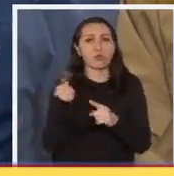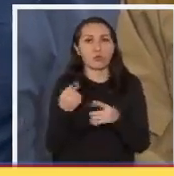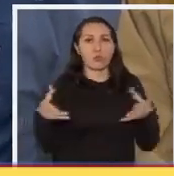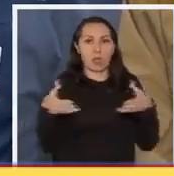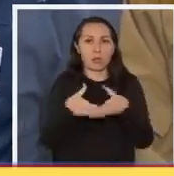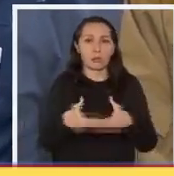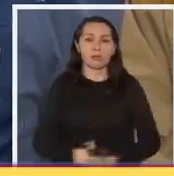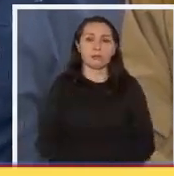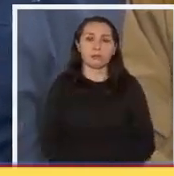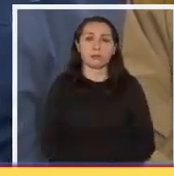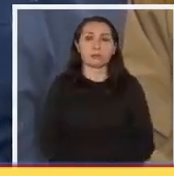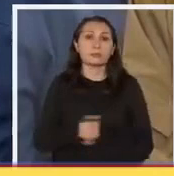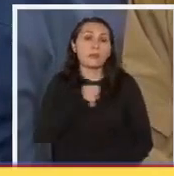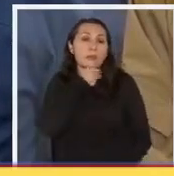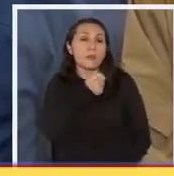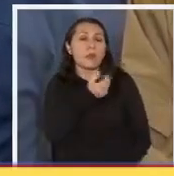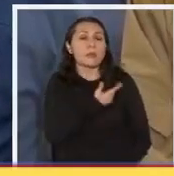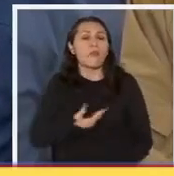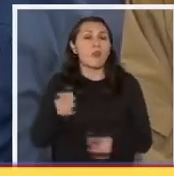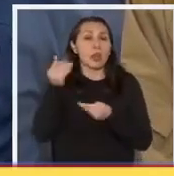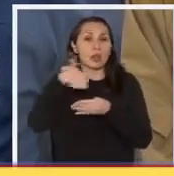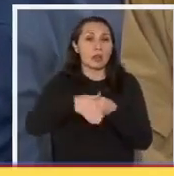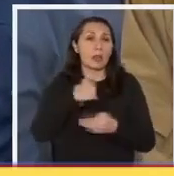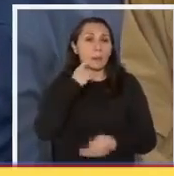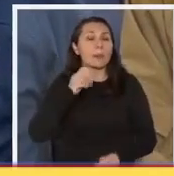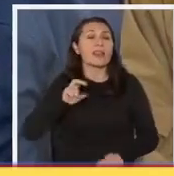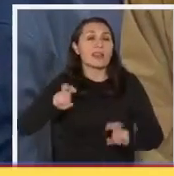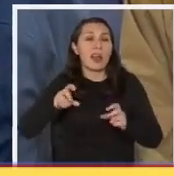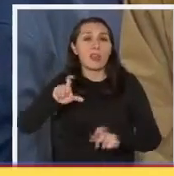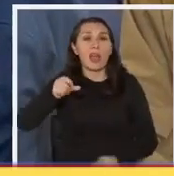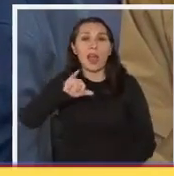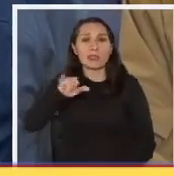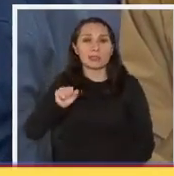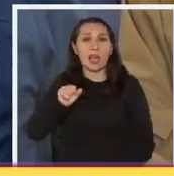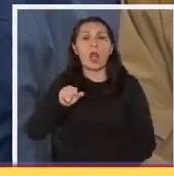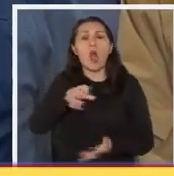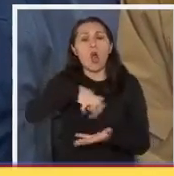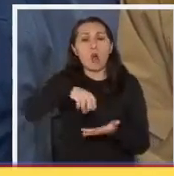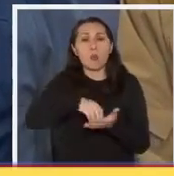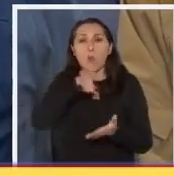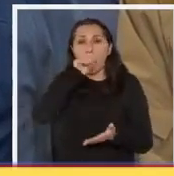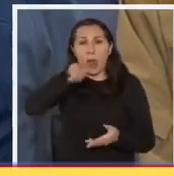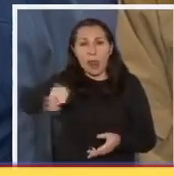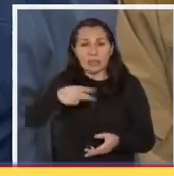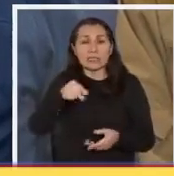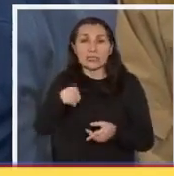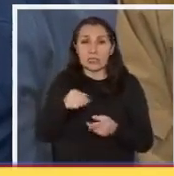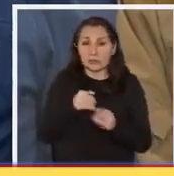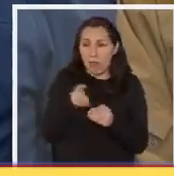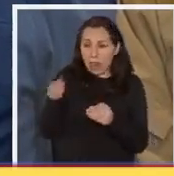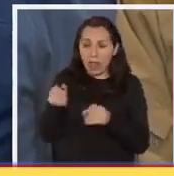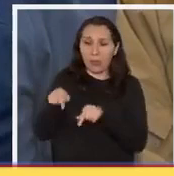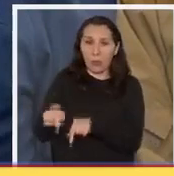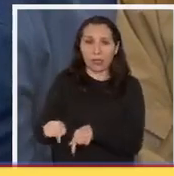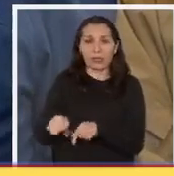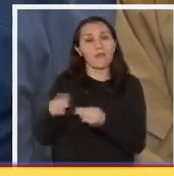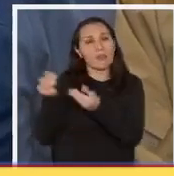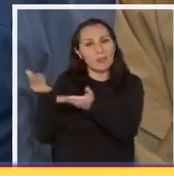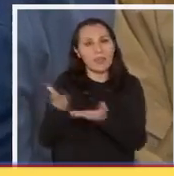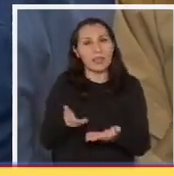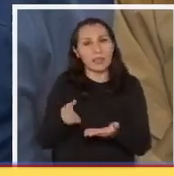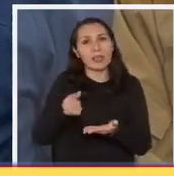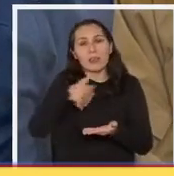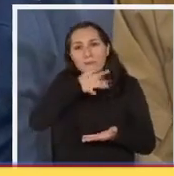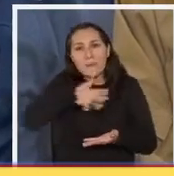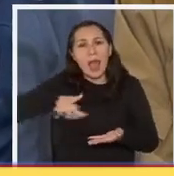equipo. Presidente, muy buenas tardes. Radio Las Garzas, de la comuna de Gualañé. Estamos al ladito acá. Presidente, primero que nada, bienvenido a la